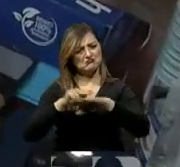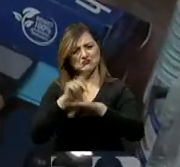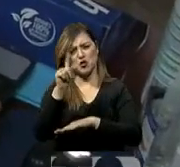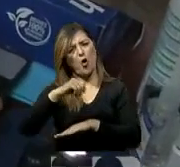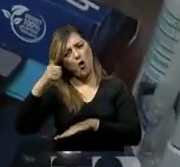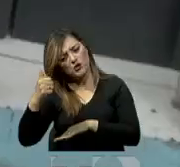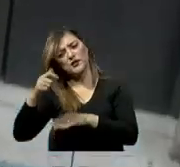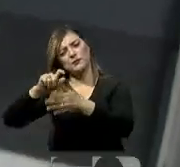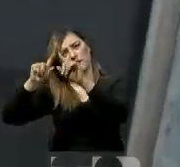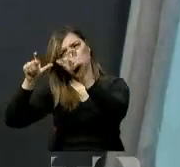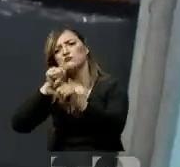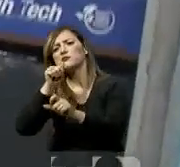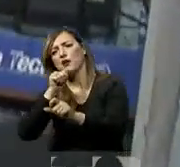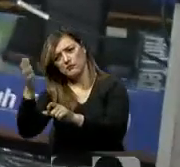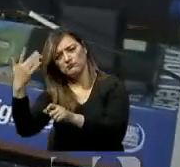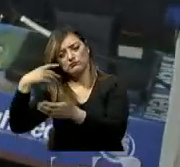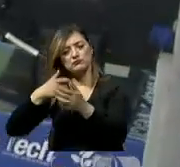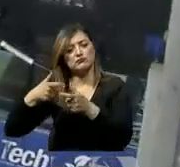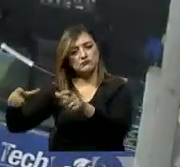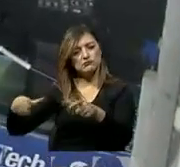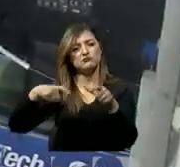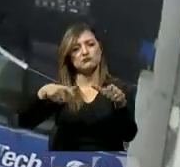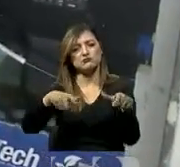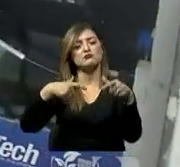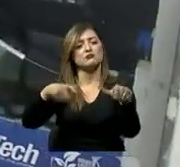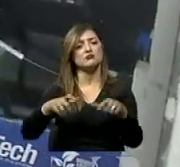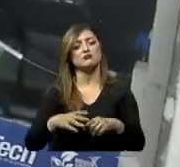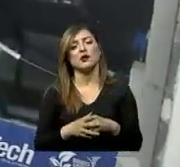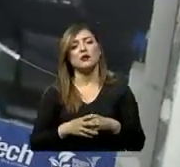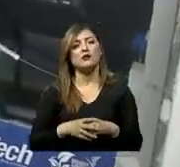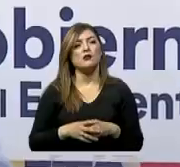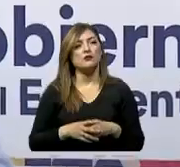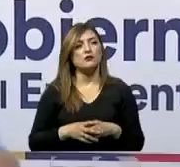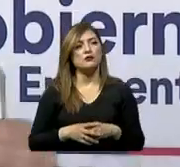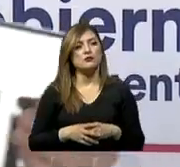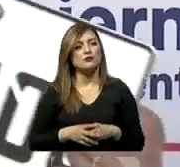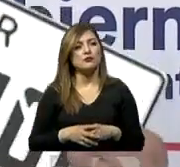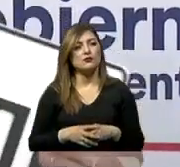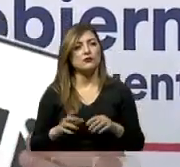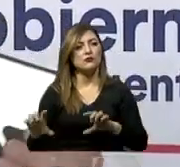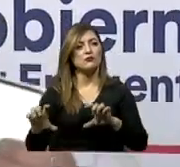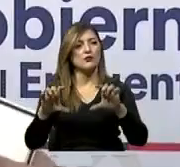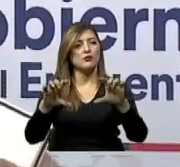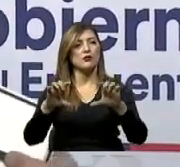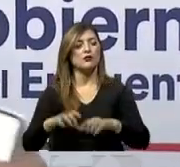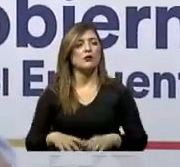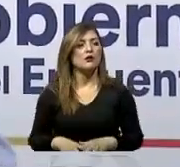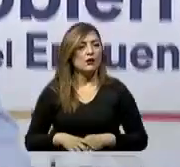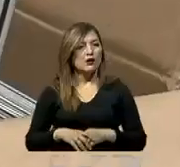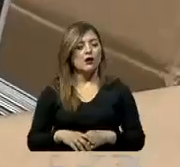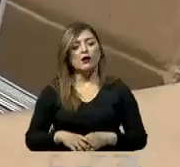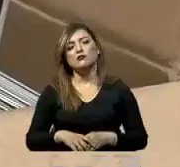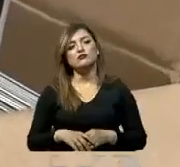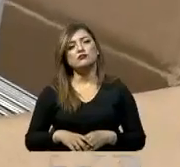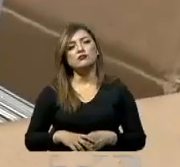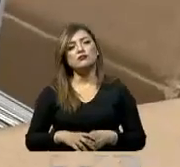esta potestad a los gobiernos autónomos descentralizados, se requiere estar al día con la entrega de esta identificación vehicular.